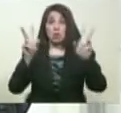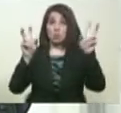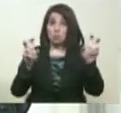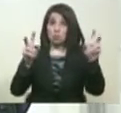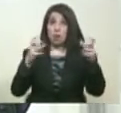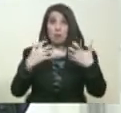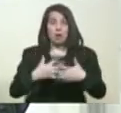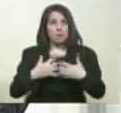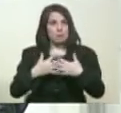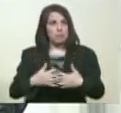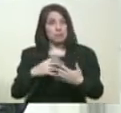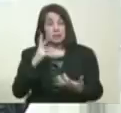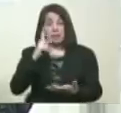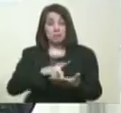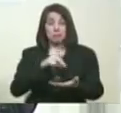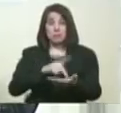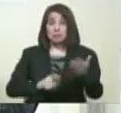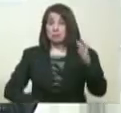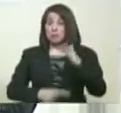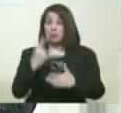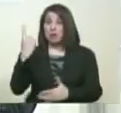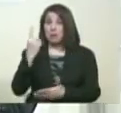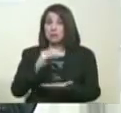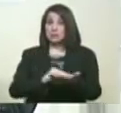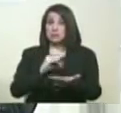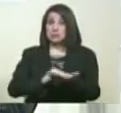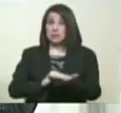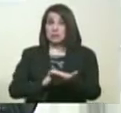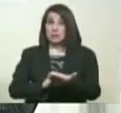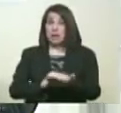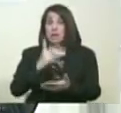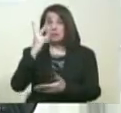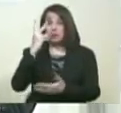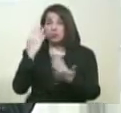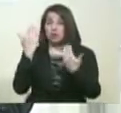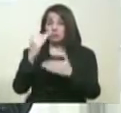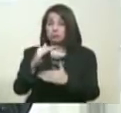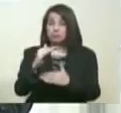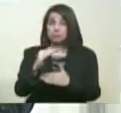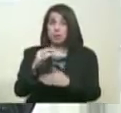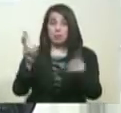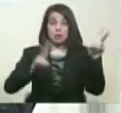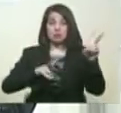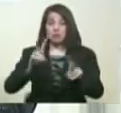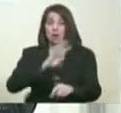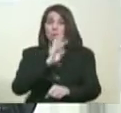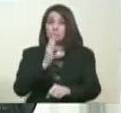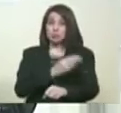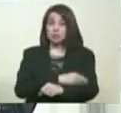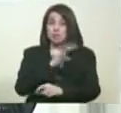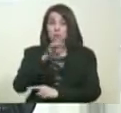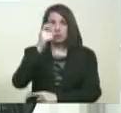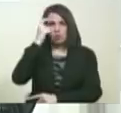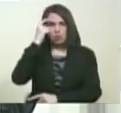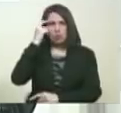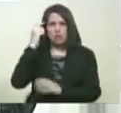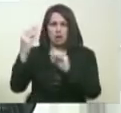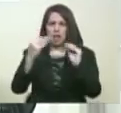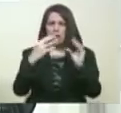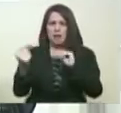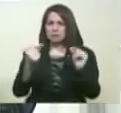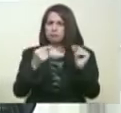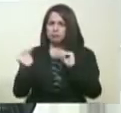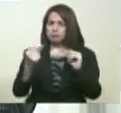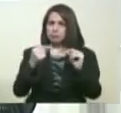están participando por primera vez en esta segunda edición de Expo Venezuela Potencia. Durante estos 4 días vamos a tener conversatorios, ruedas